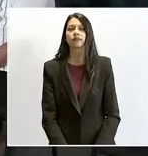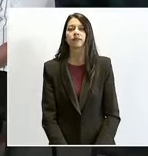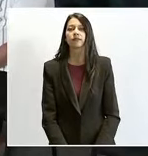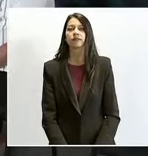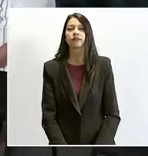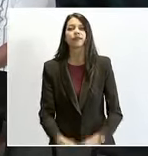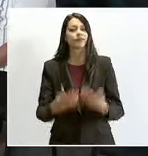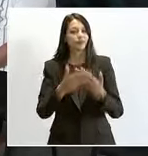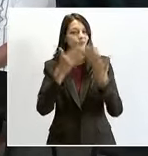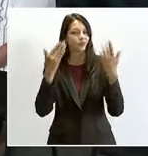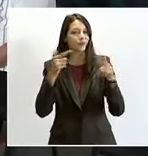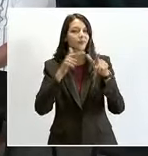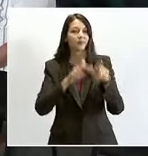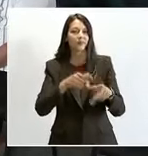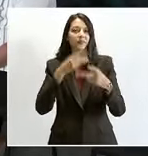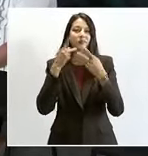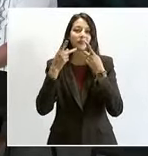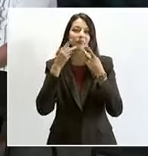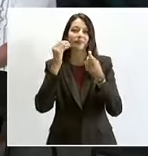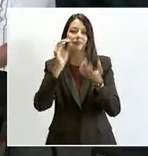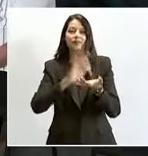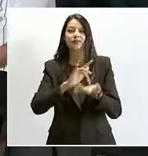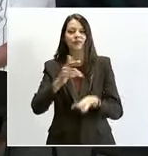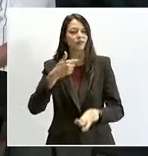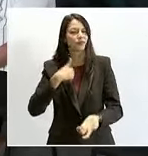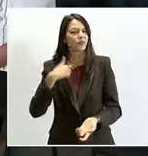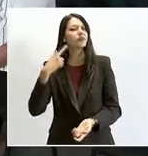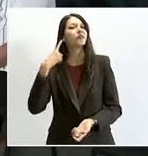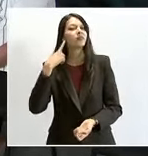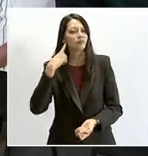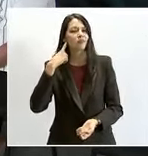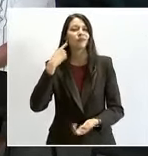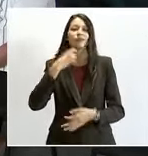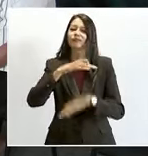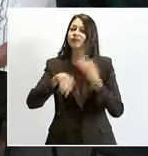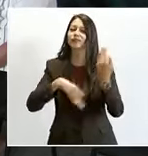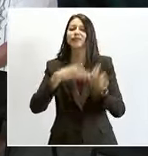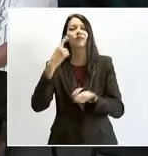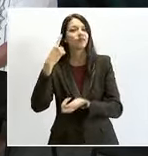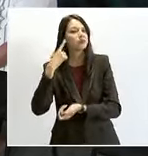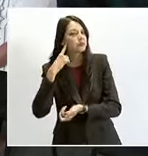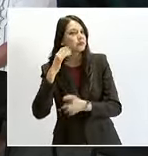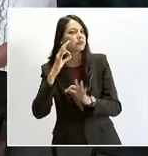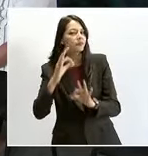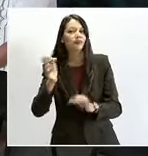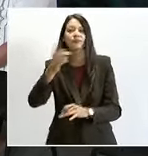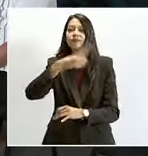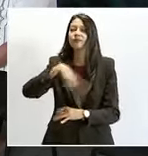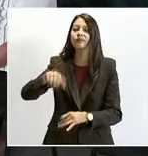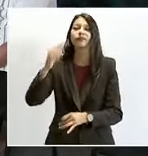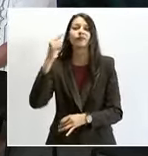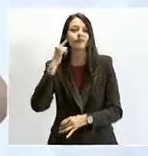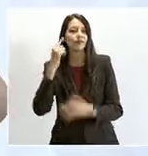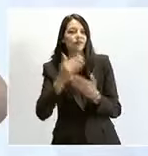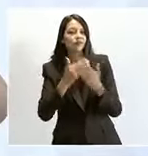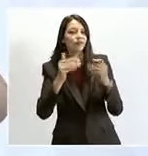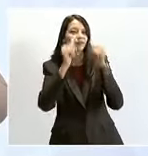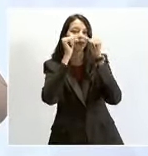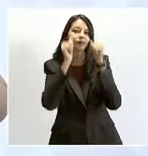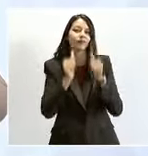vamos a seguir Muchas gracias yo los escucho todos los escuchamos y no ustedes que nos escuchen un momentito